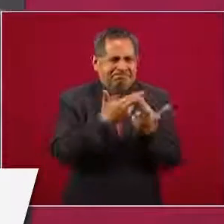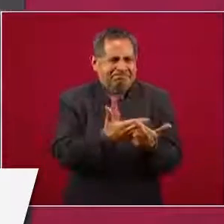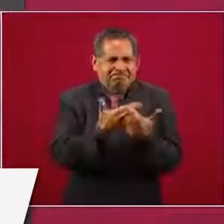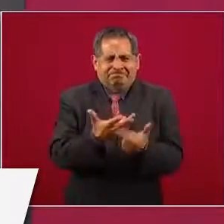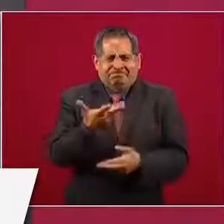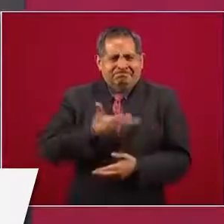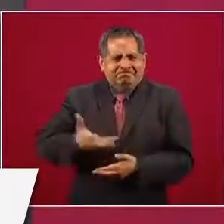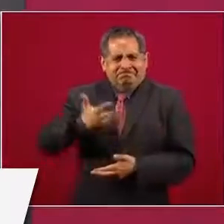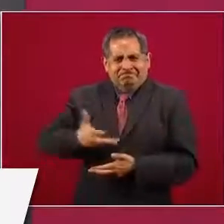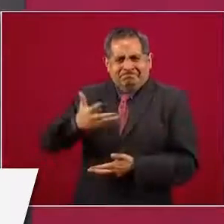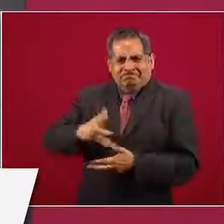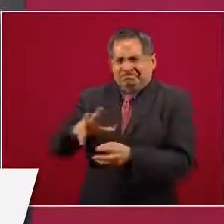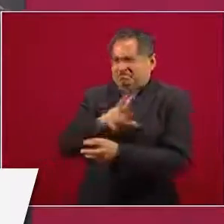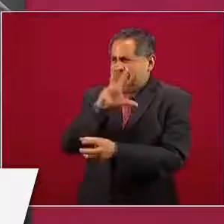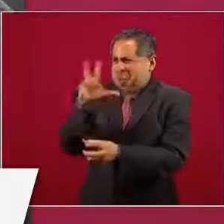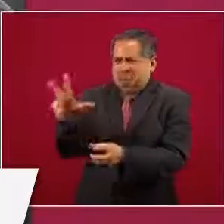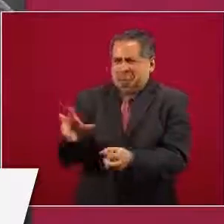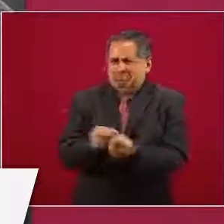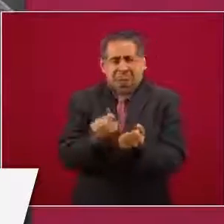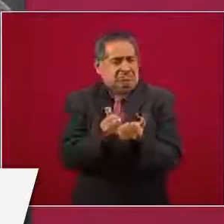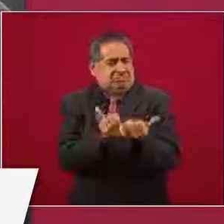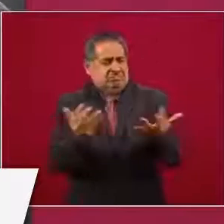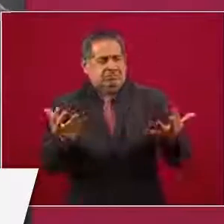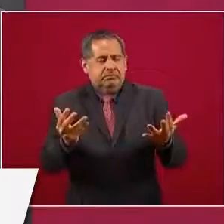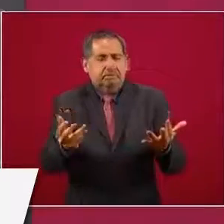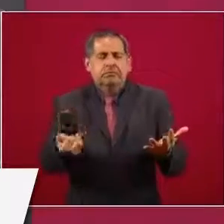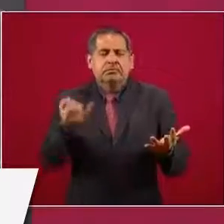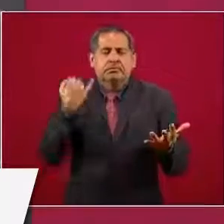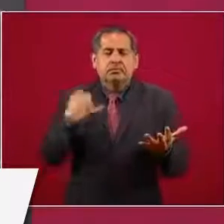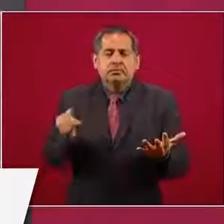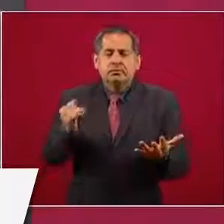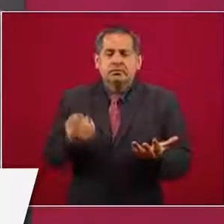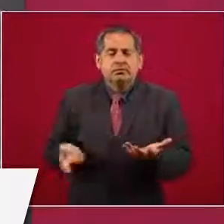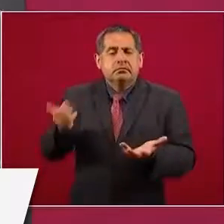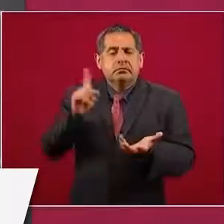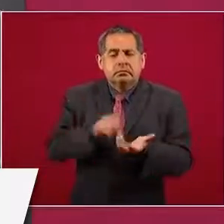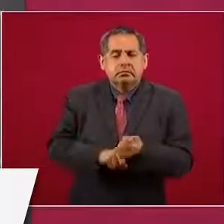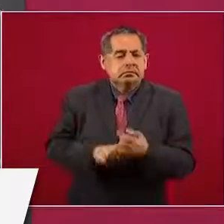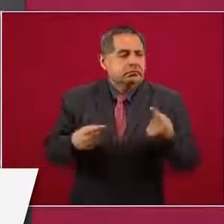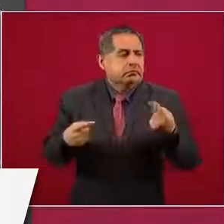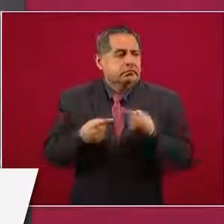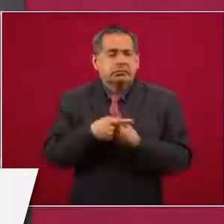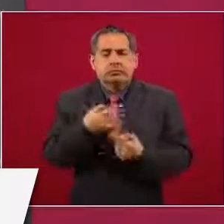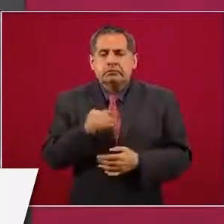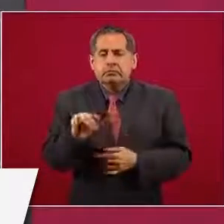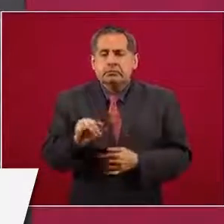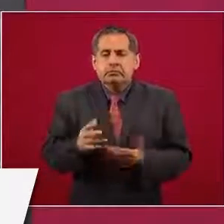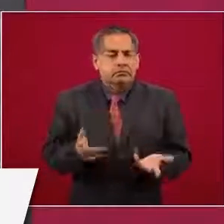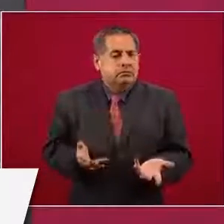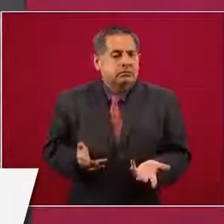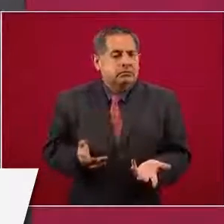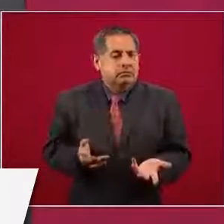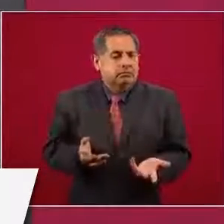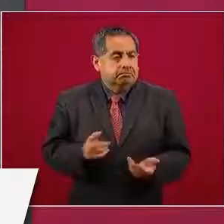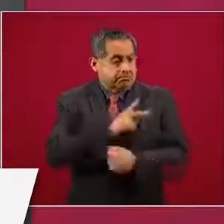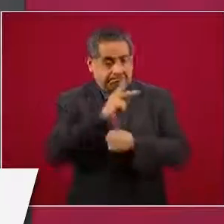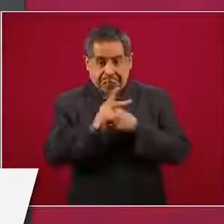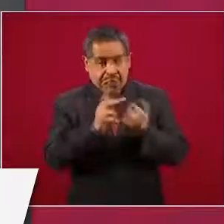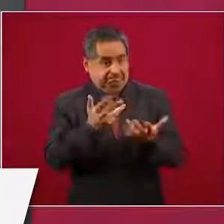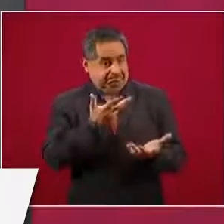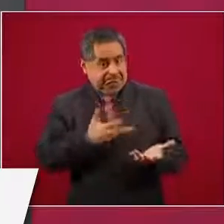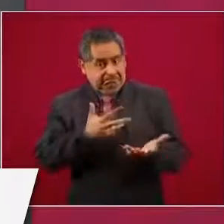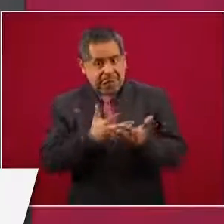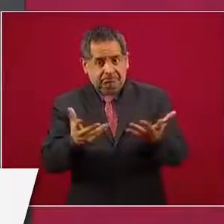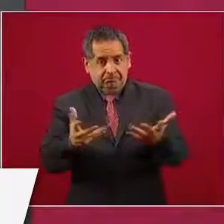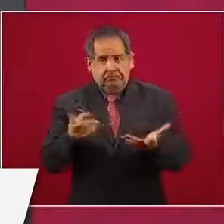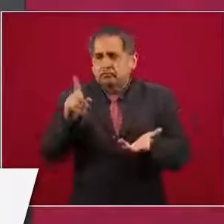naturales que vive la paradoja, la contradicción de ser un país